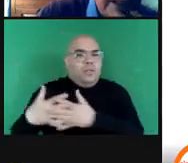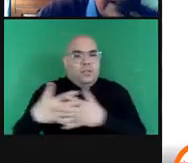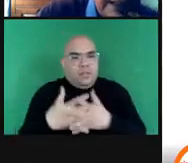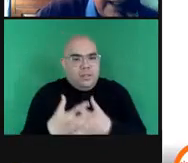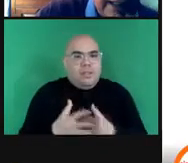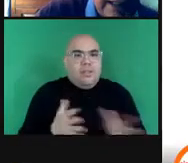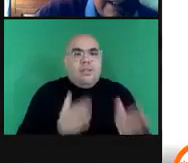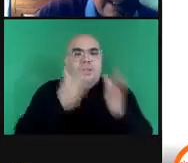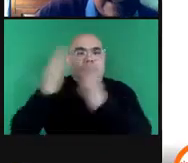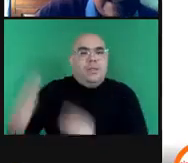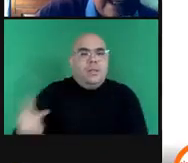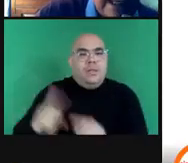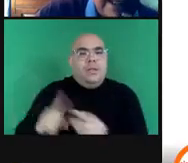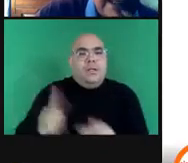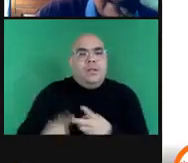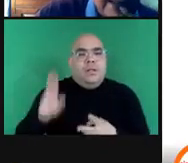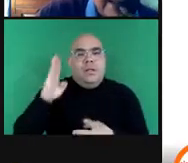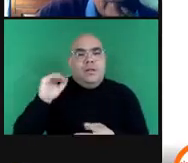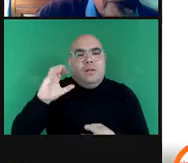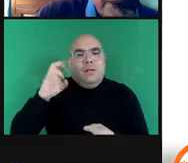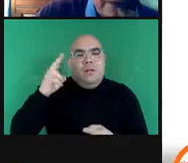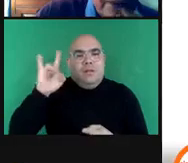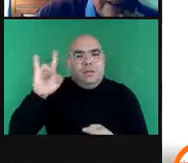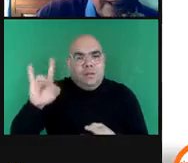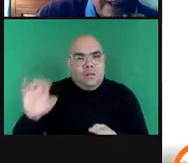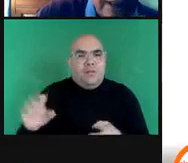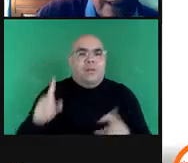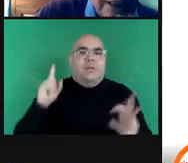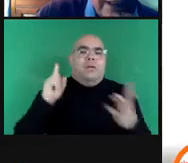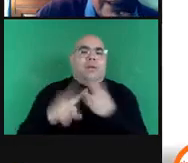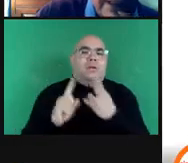Bachué, está el monumento